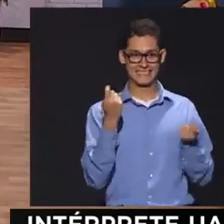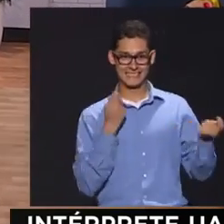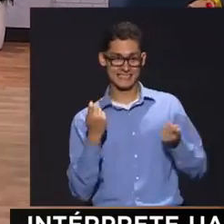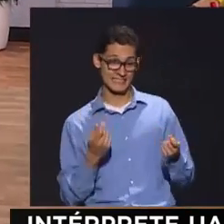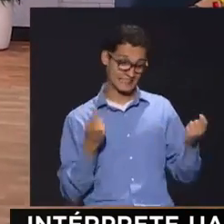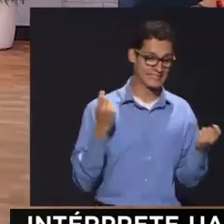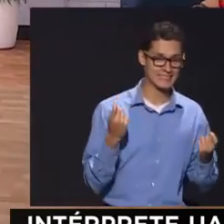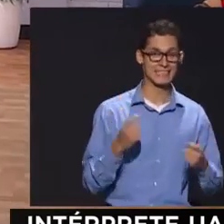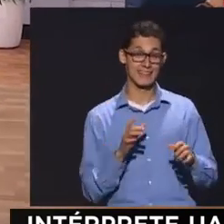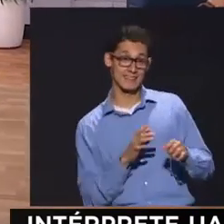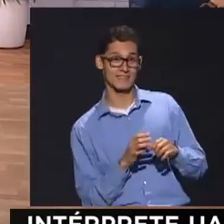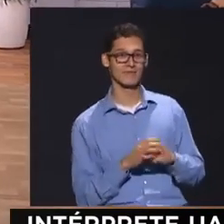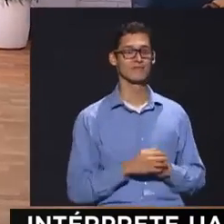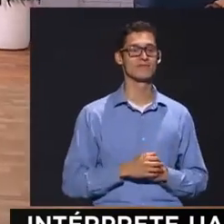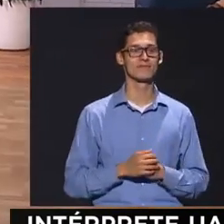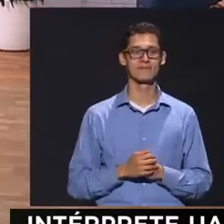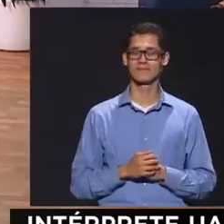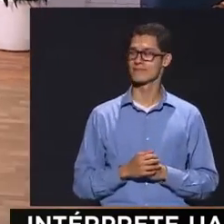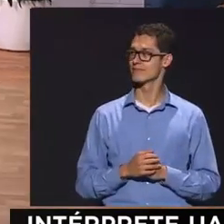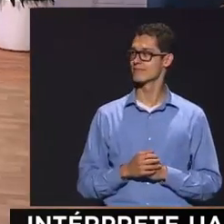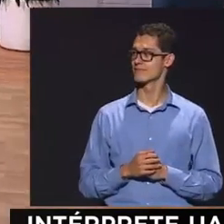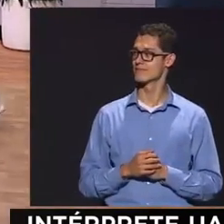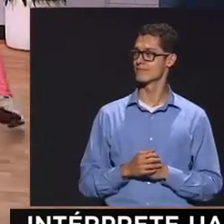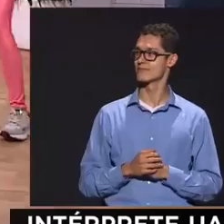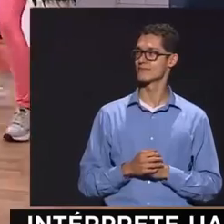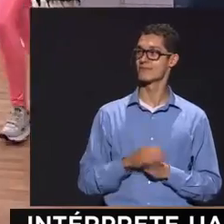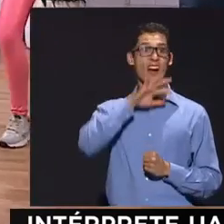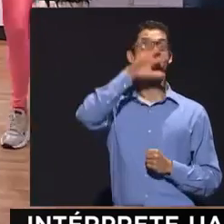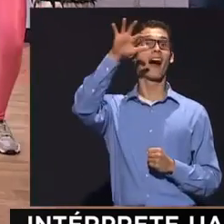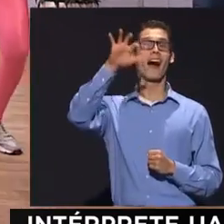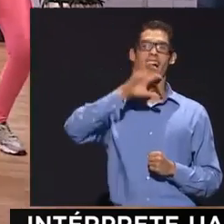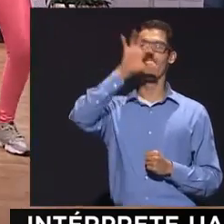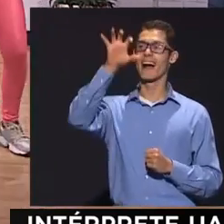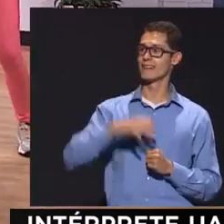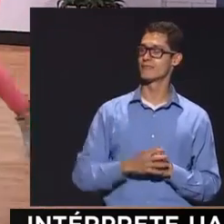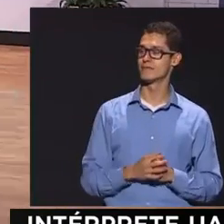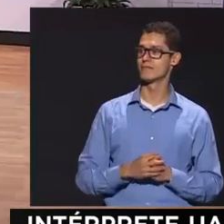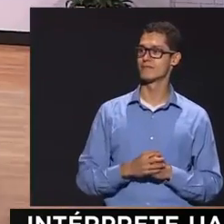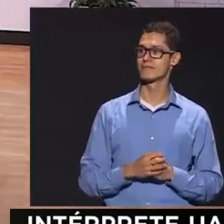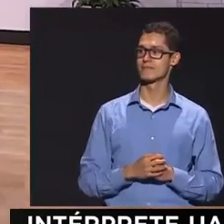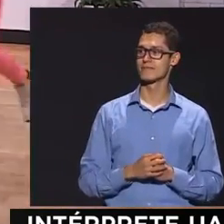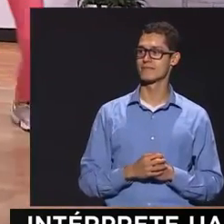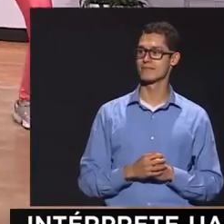torito llena a más